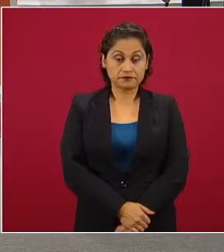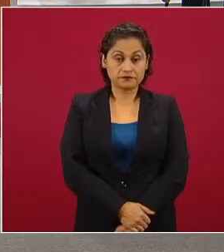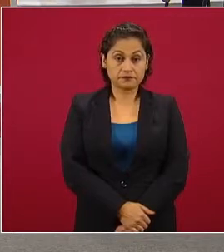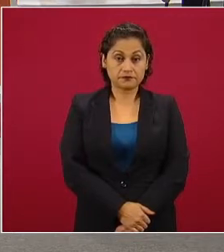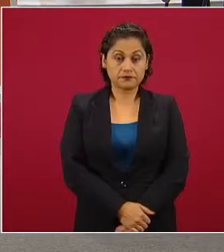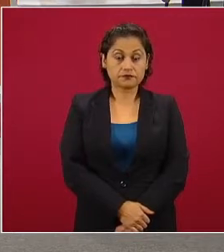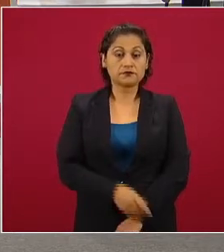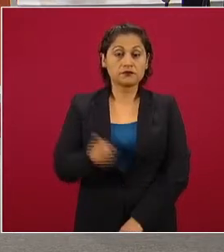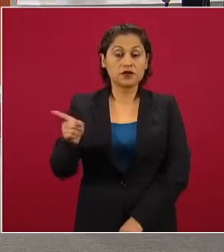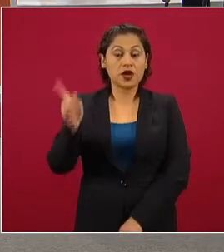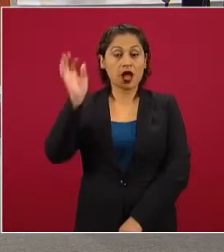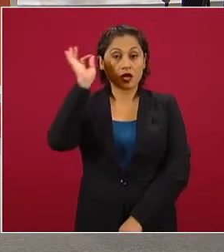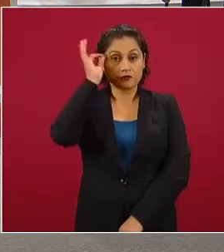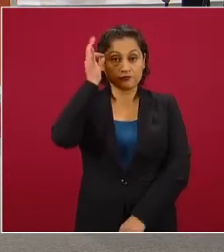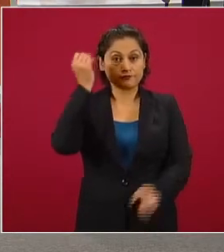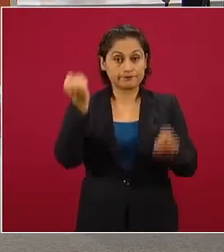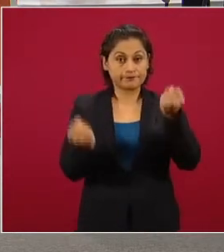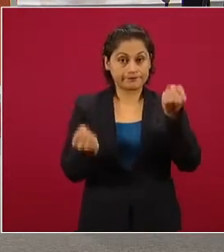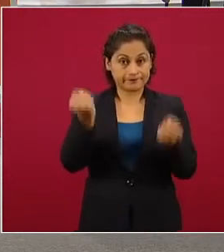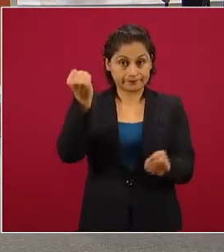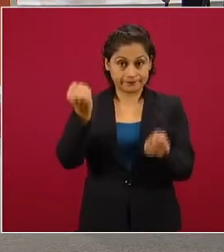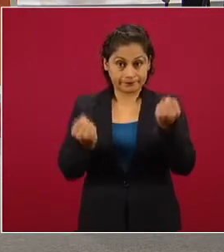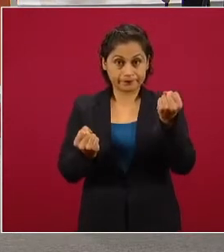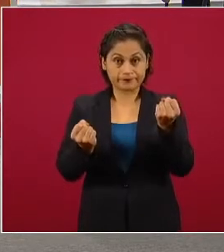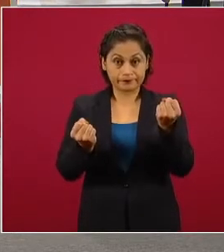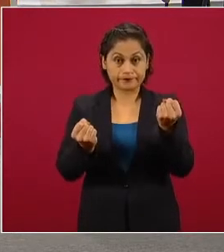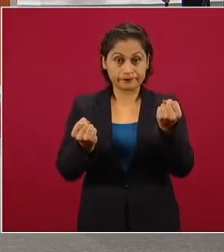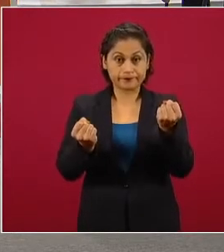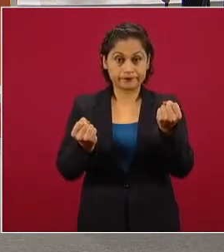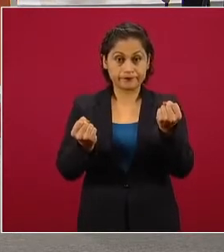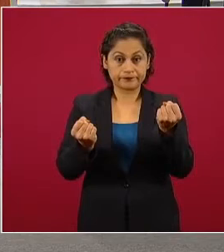Salieron los pilotos, pero